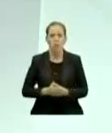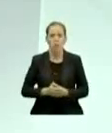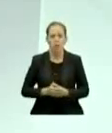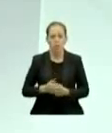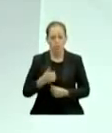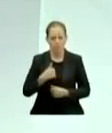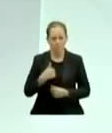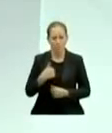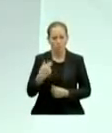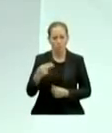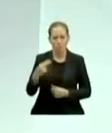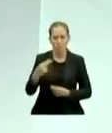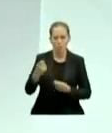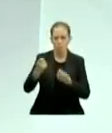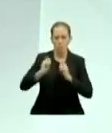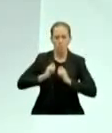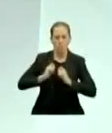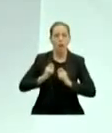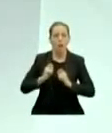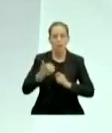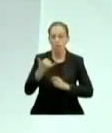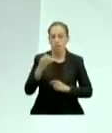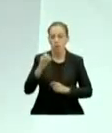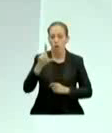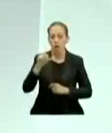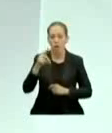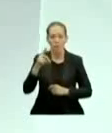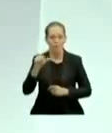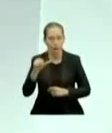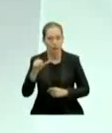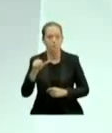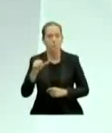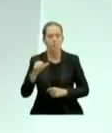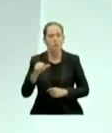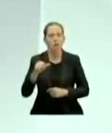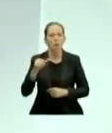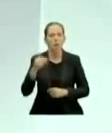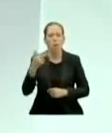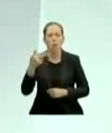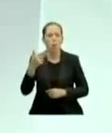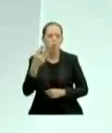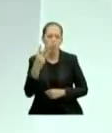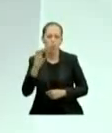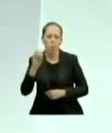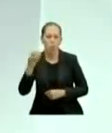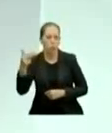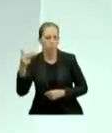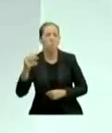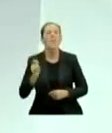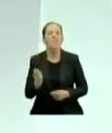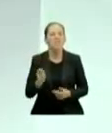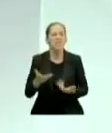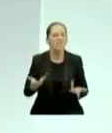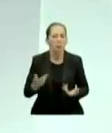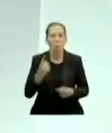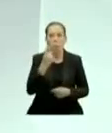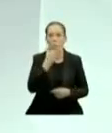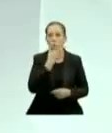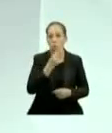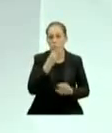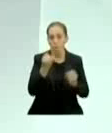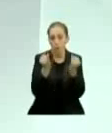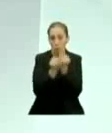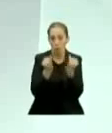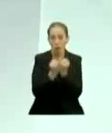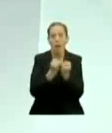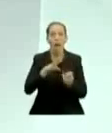Qué mamiles, con todo respeto. Sí. Sí, se la voló, la verdad. Es que así como quiere. Además, ¿el electorado qué? ¿Who? ¿Who? Es